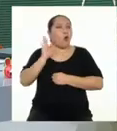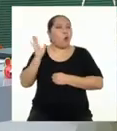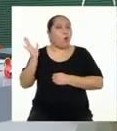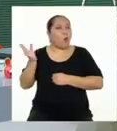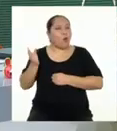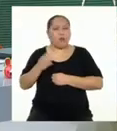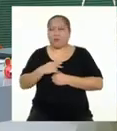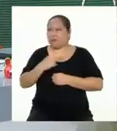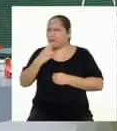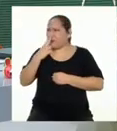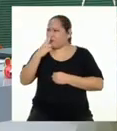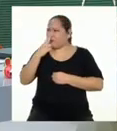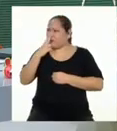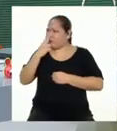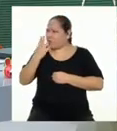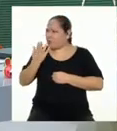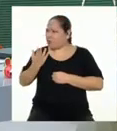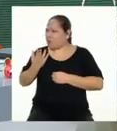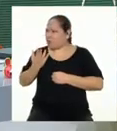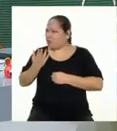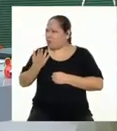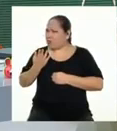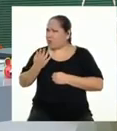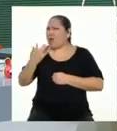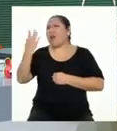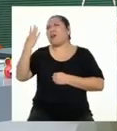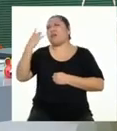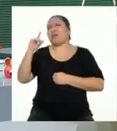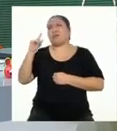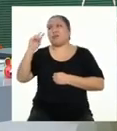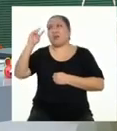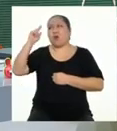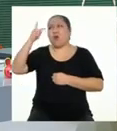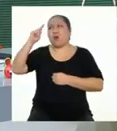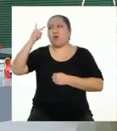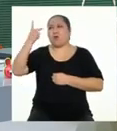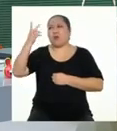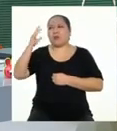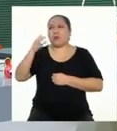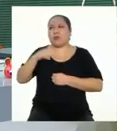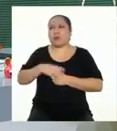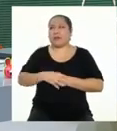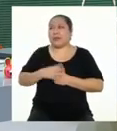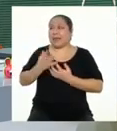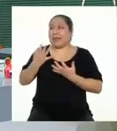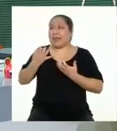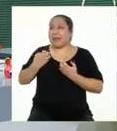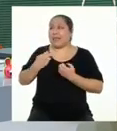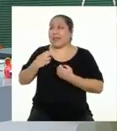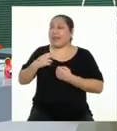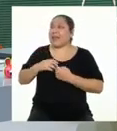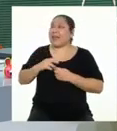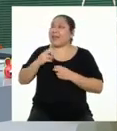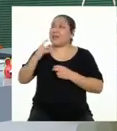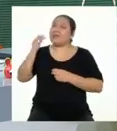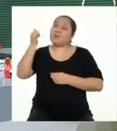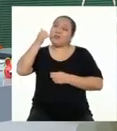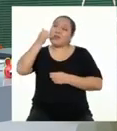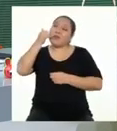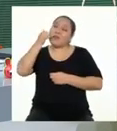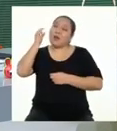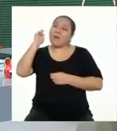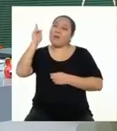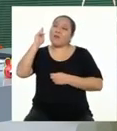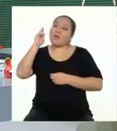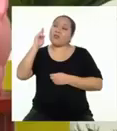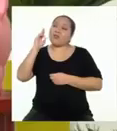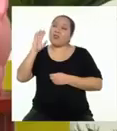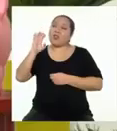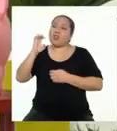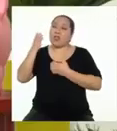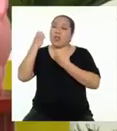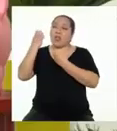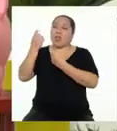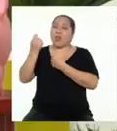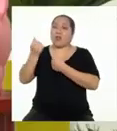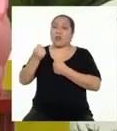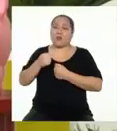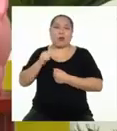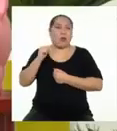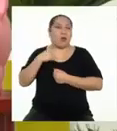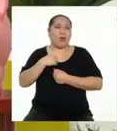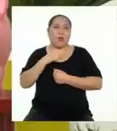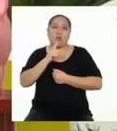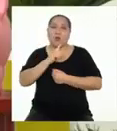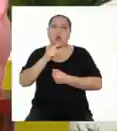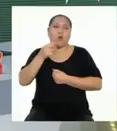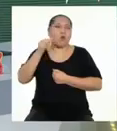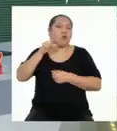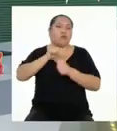¡Aló! ¿Tocino? Ay, no, me confundí. Quería llamar al profesor de economía Iván Figueroa. Ah,